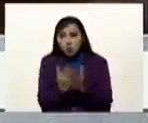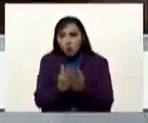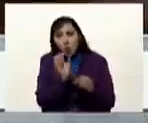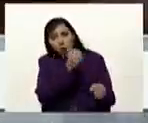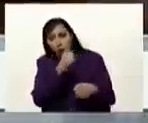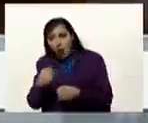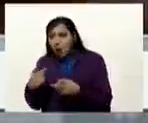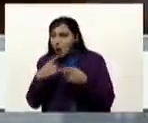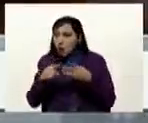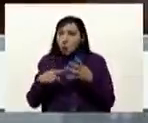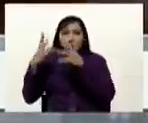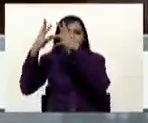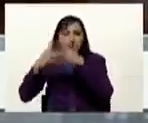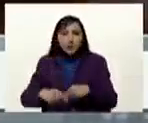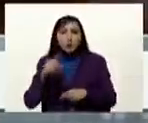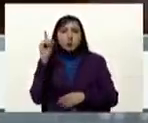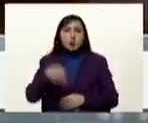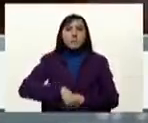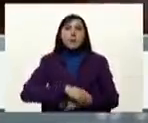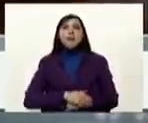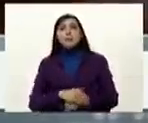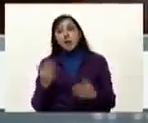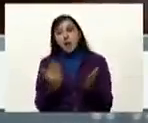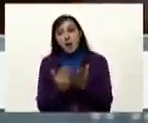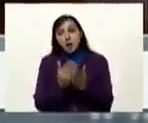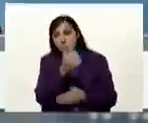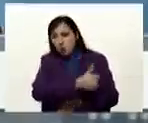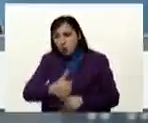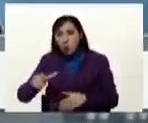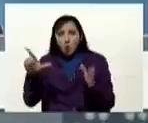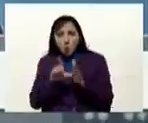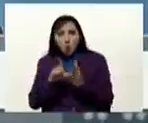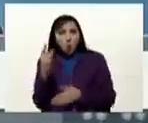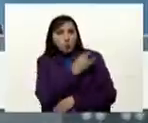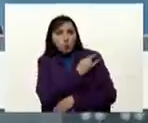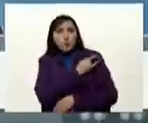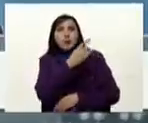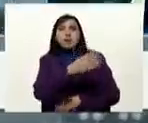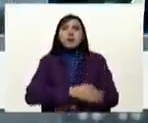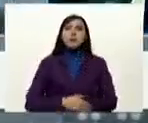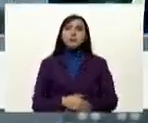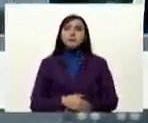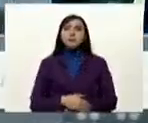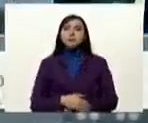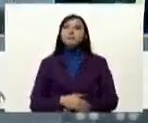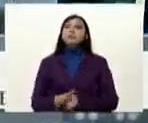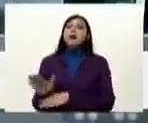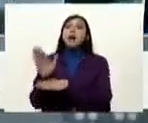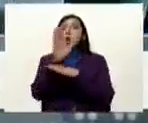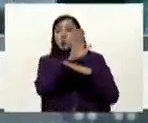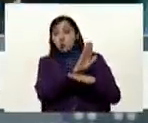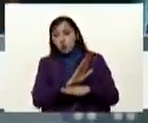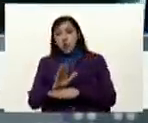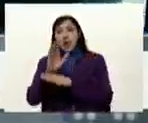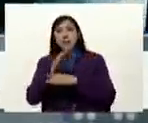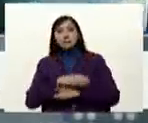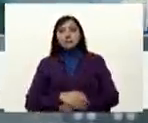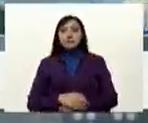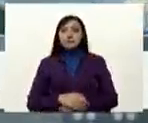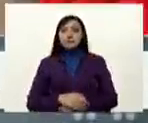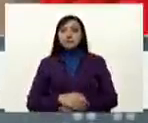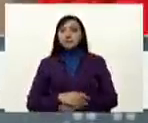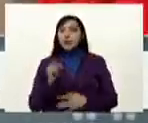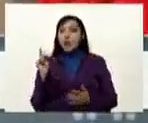obreras, administrativo, de las escuelas, liceos, universidades, para proteger. Y cuando